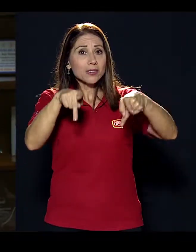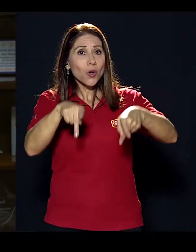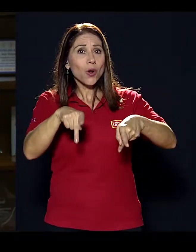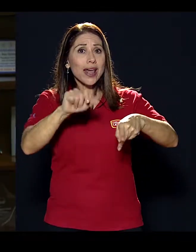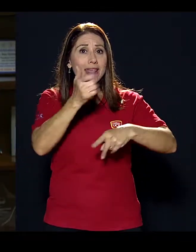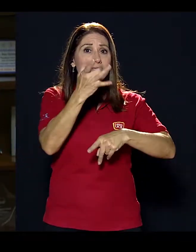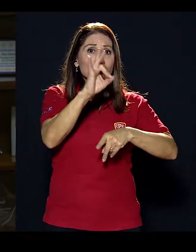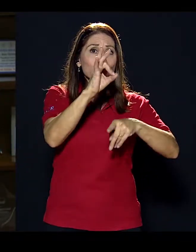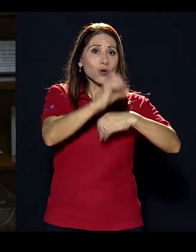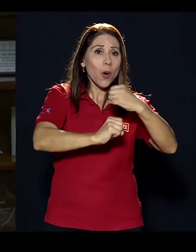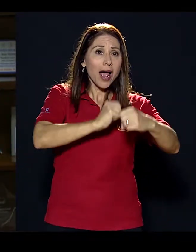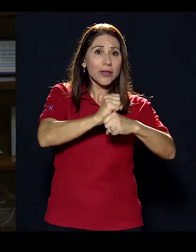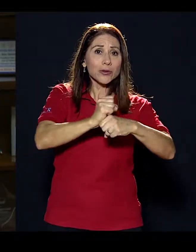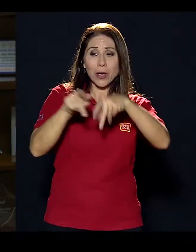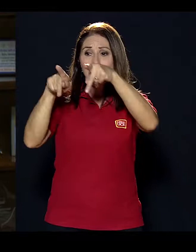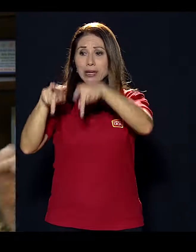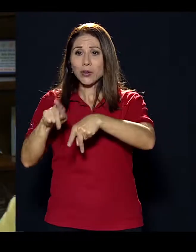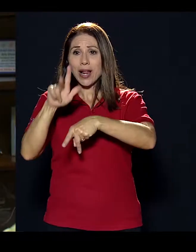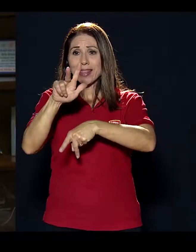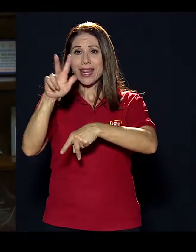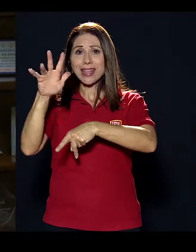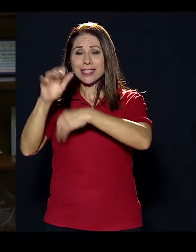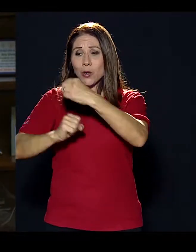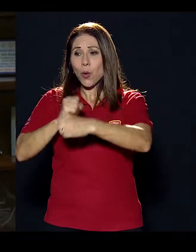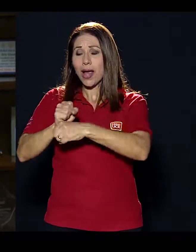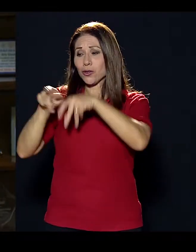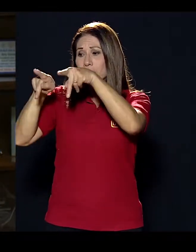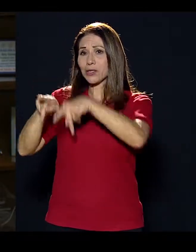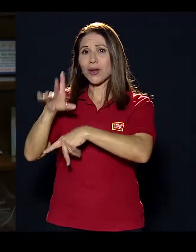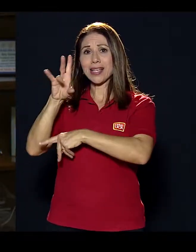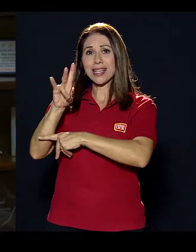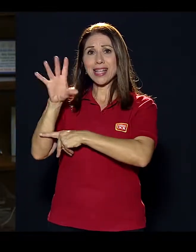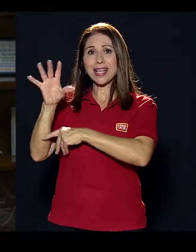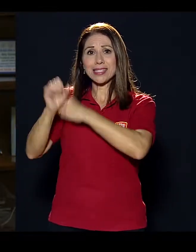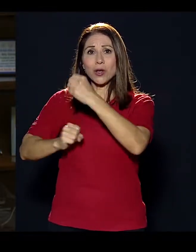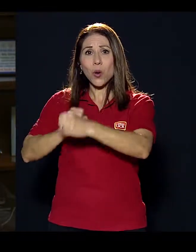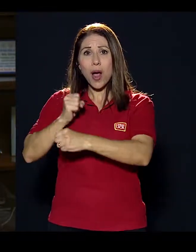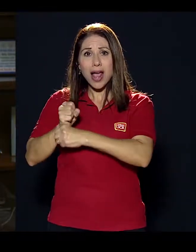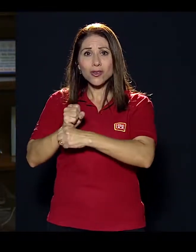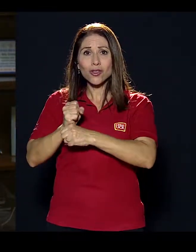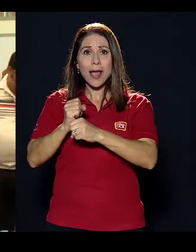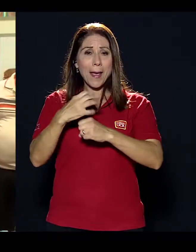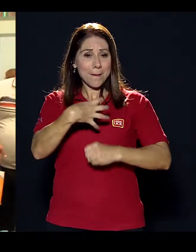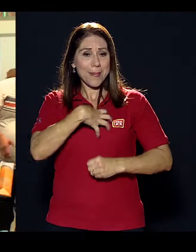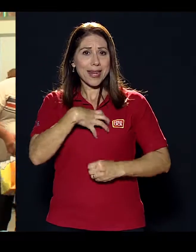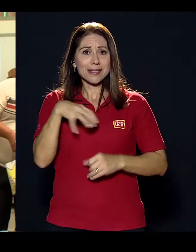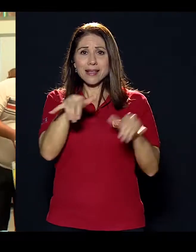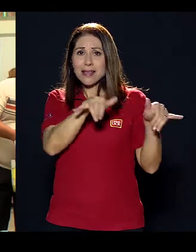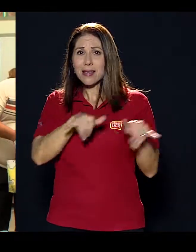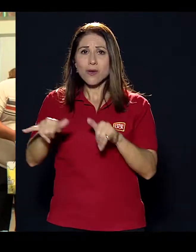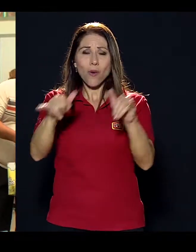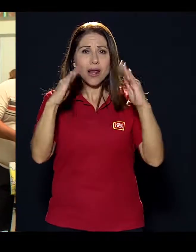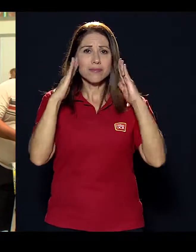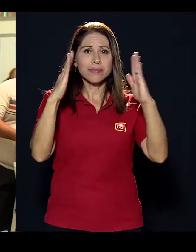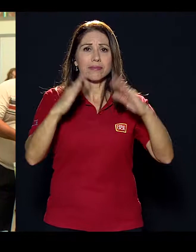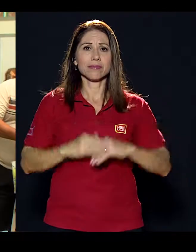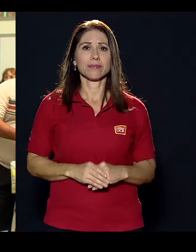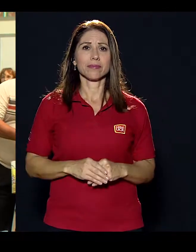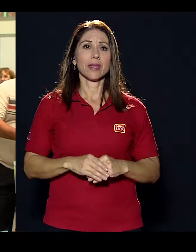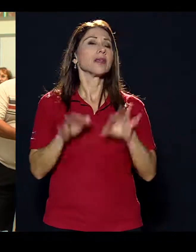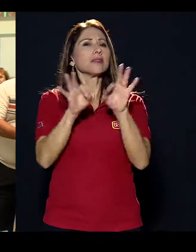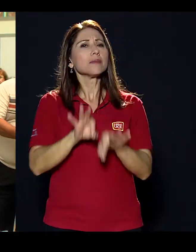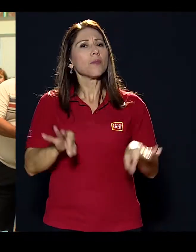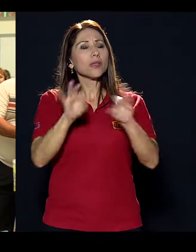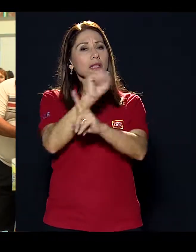merece una persona de 18 años como una de 35, como una de 75. Es crucial que